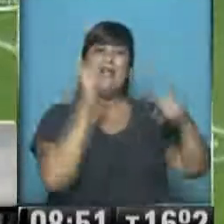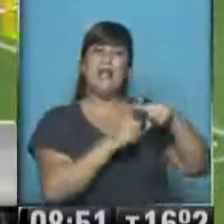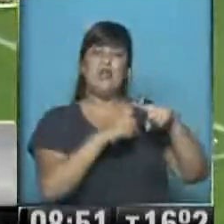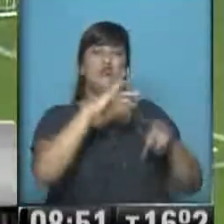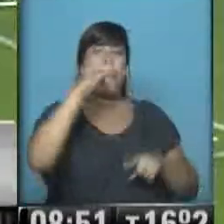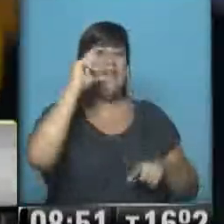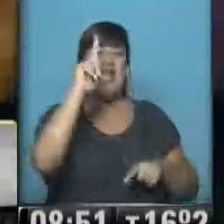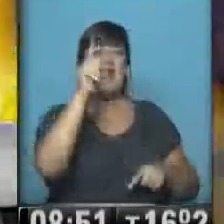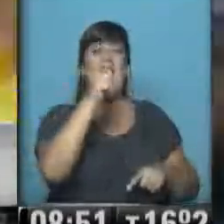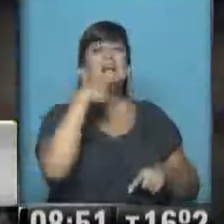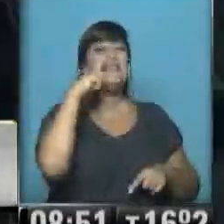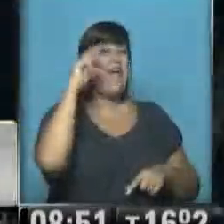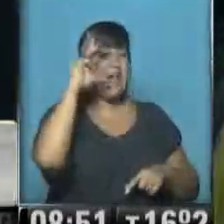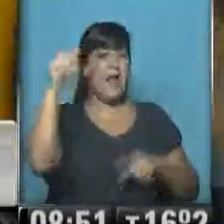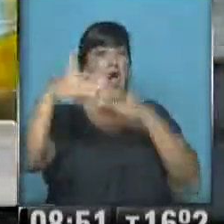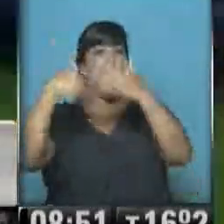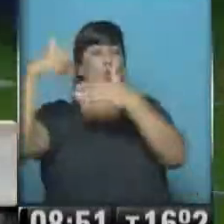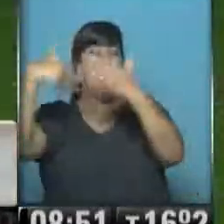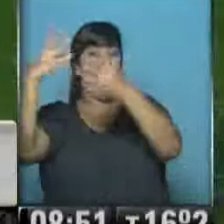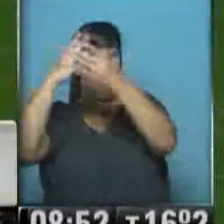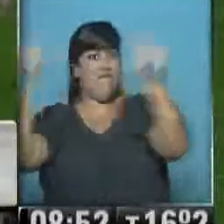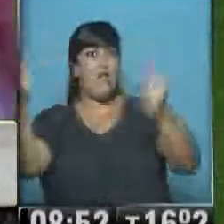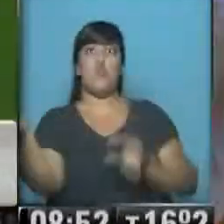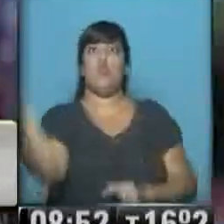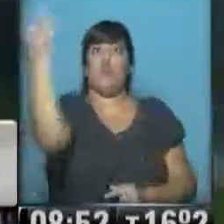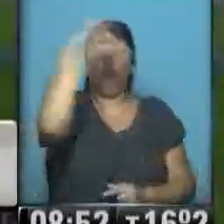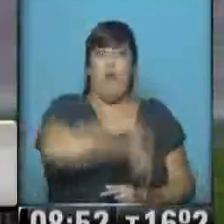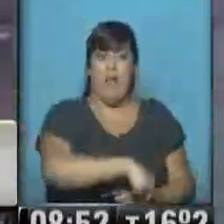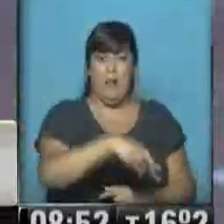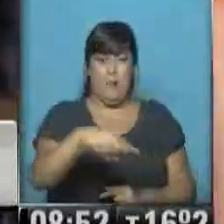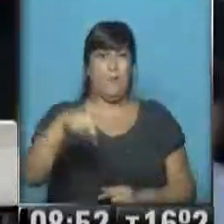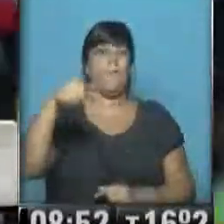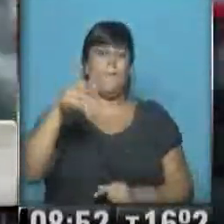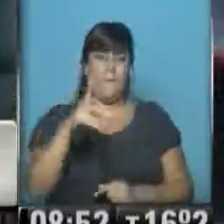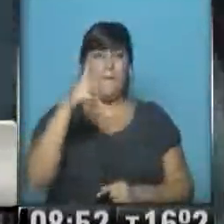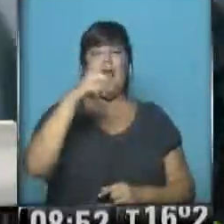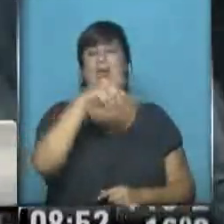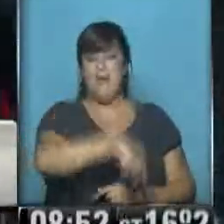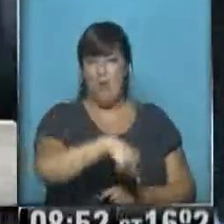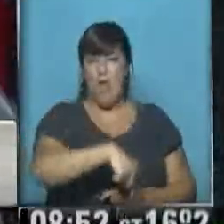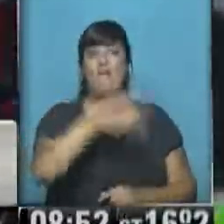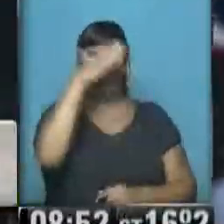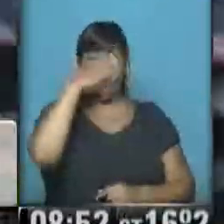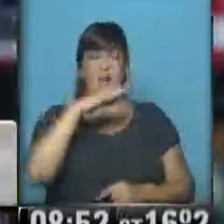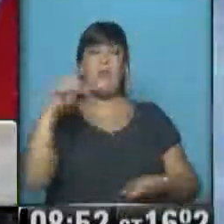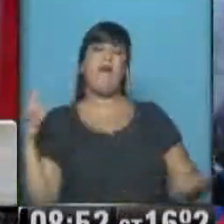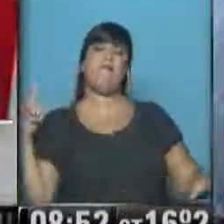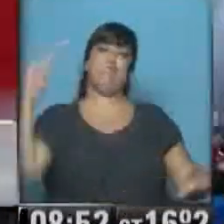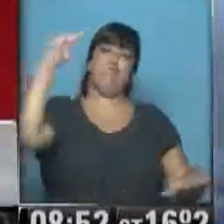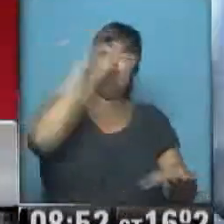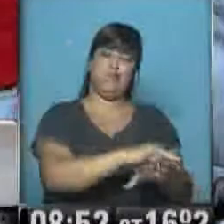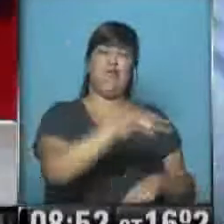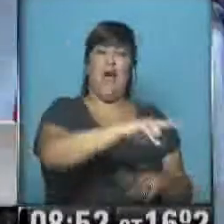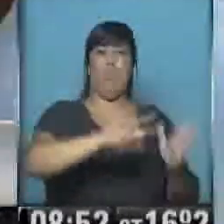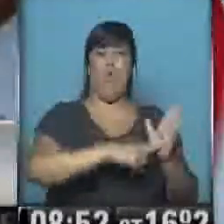para adaptarse, y rápidamente se vuelven al llano, se vuelven a Santa Cruz de la Sierra para después emprender el regreso a